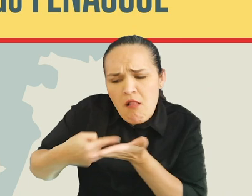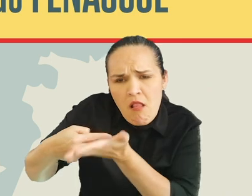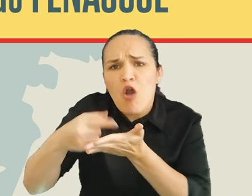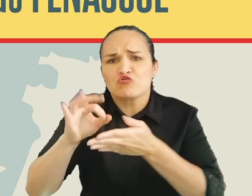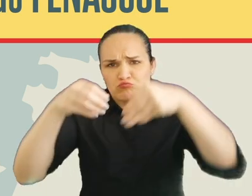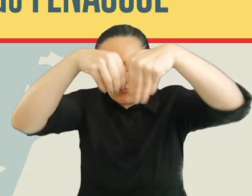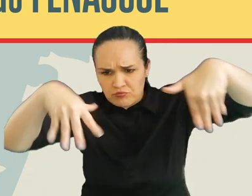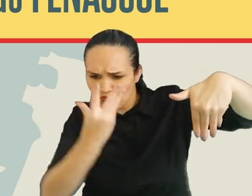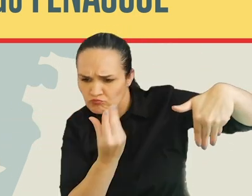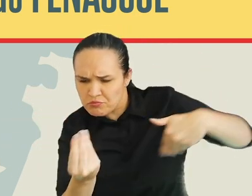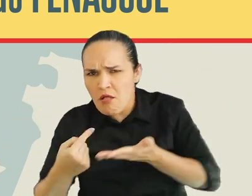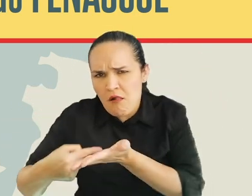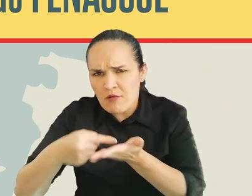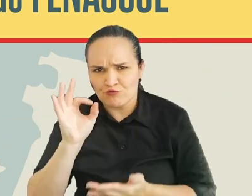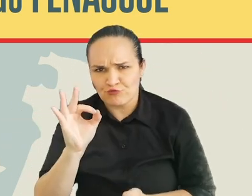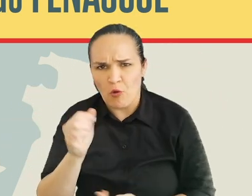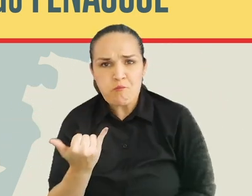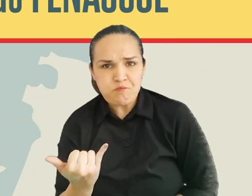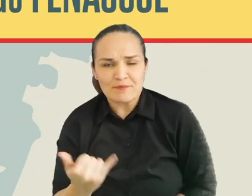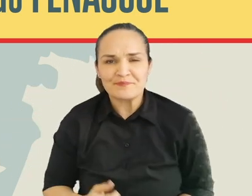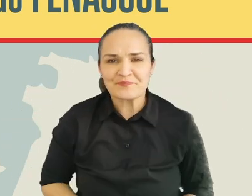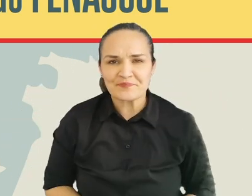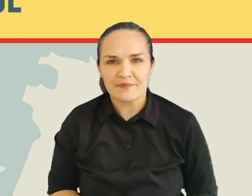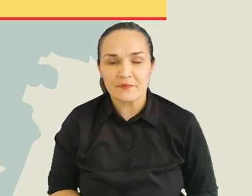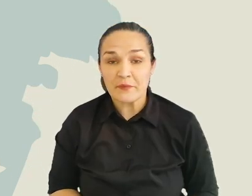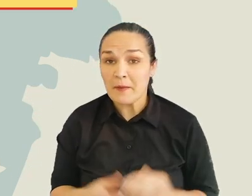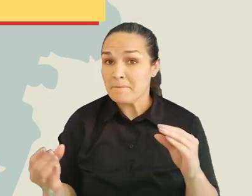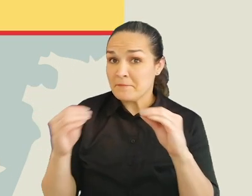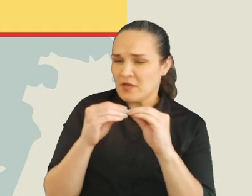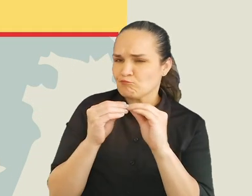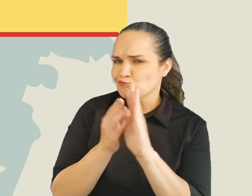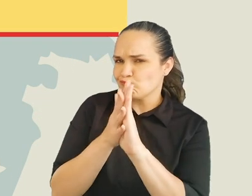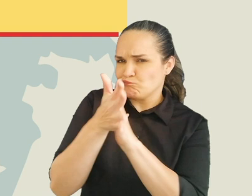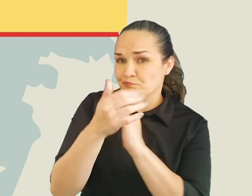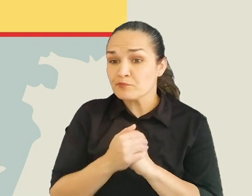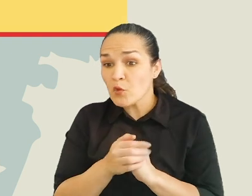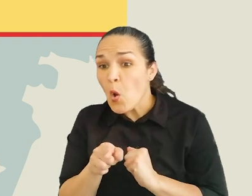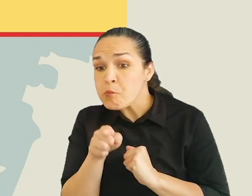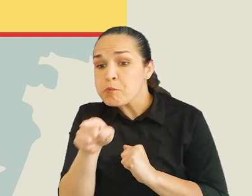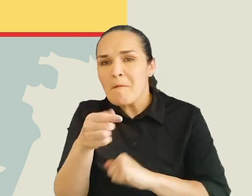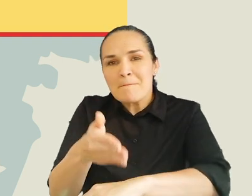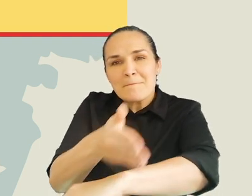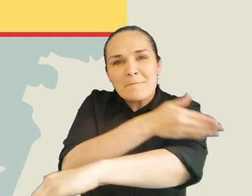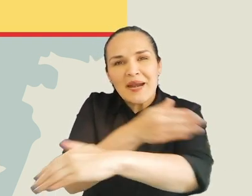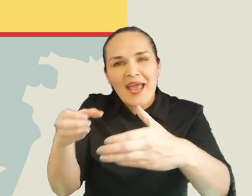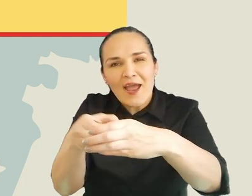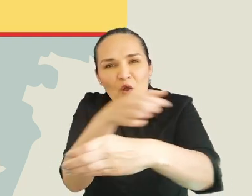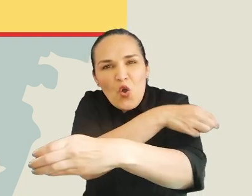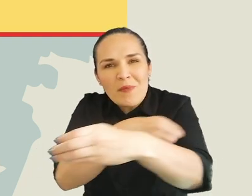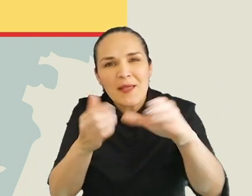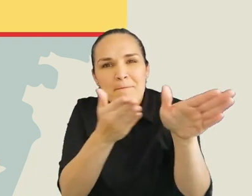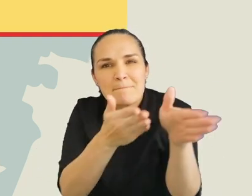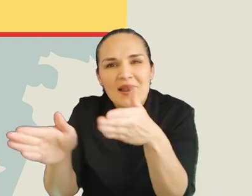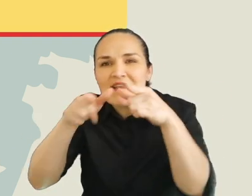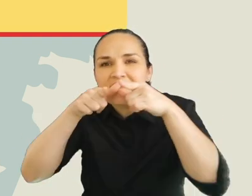de FENASCOL Y somos una de las organizaciones que